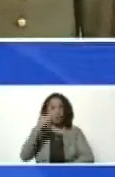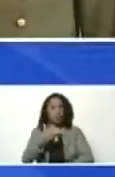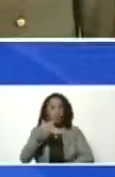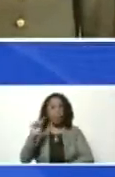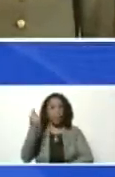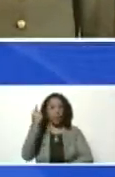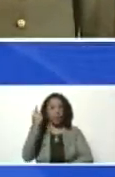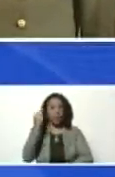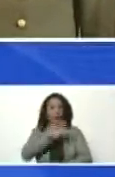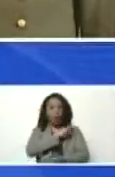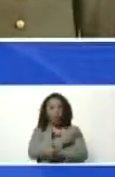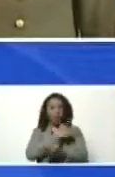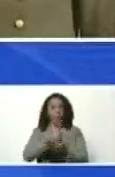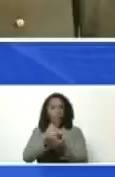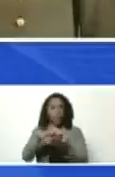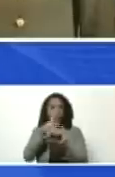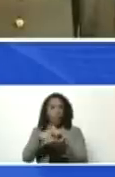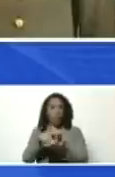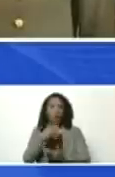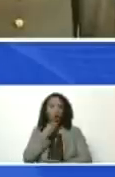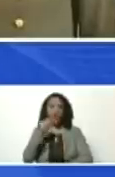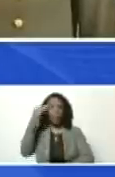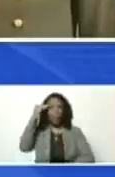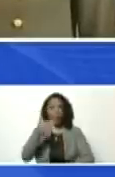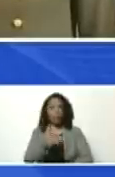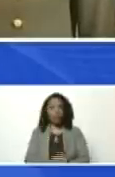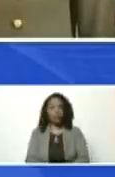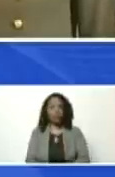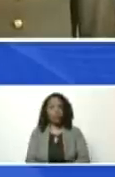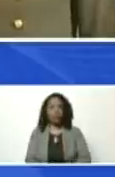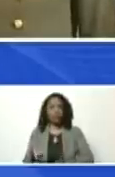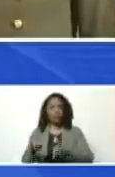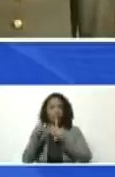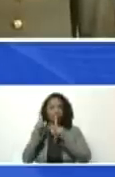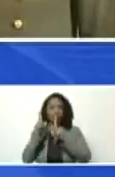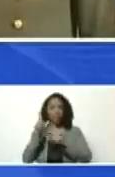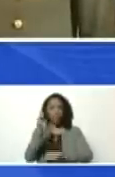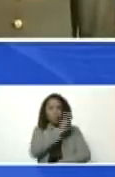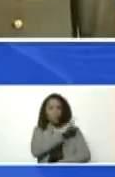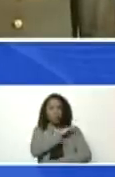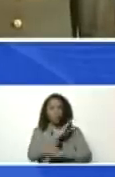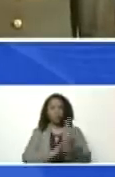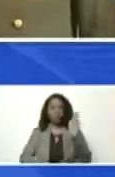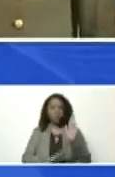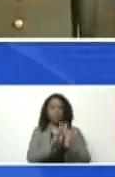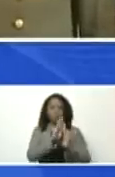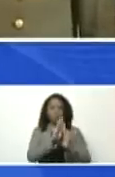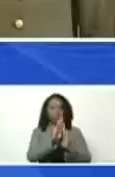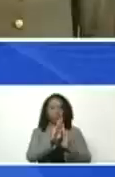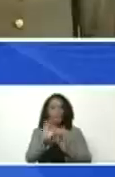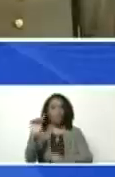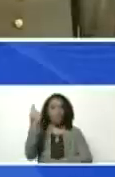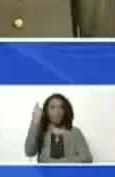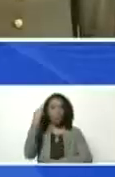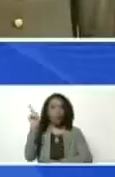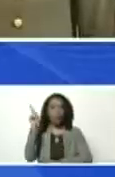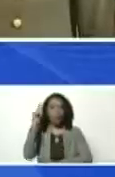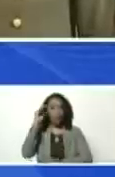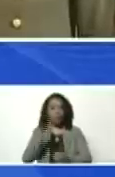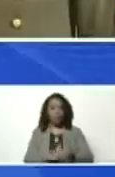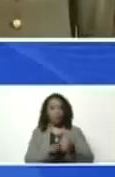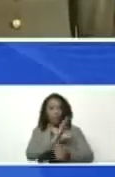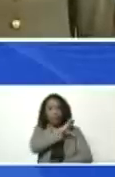Armada Nacional Bolivariana. Juventud militar, autorizada la jerarquía de sargento de primera en la Dirección